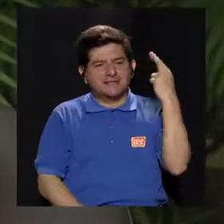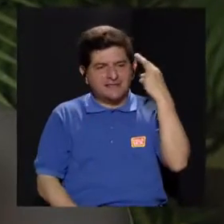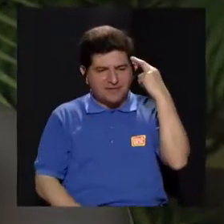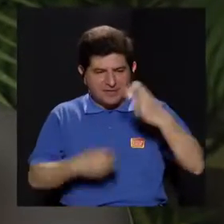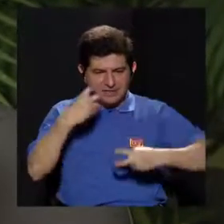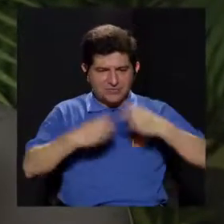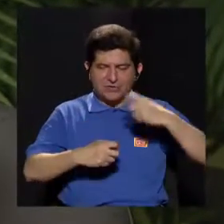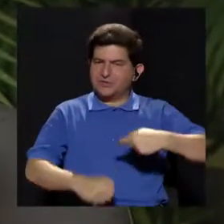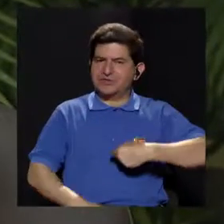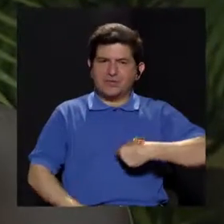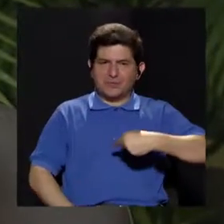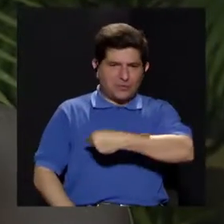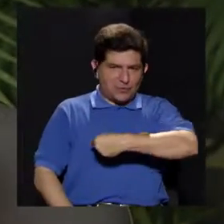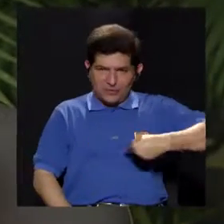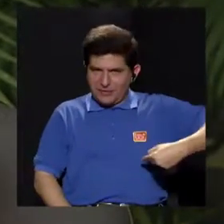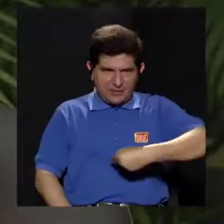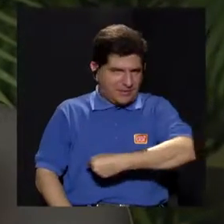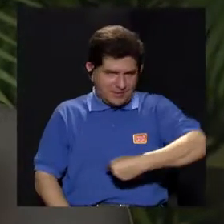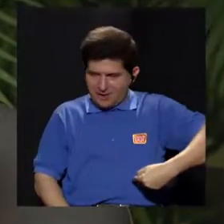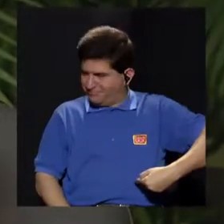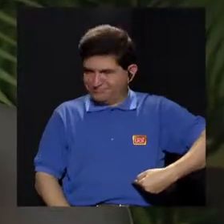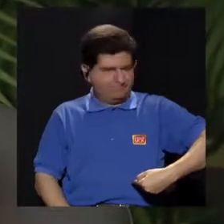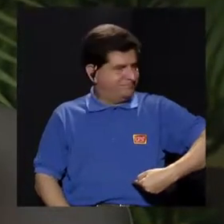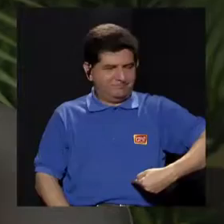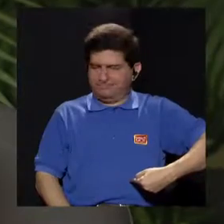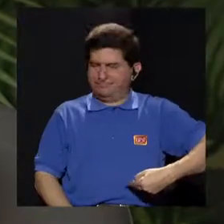atribuibles a problemas gastrointestinales. O sea,